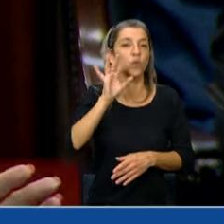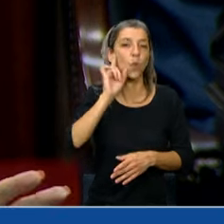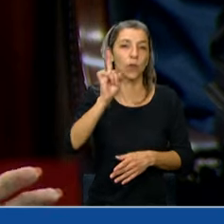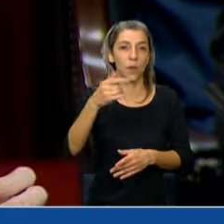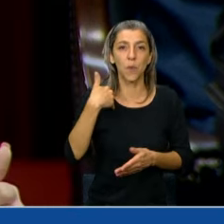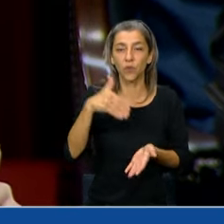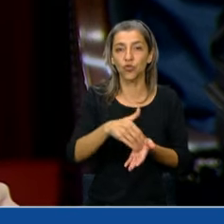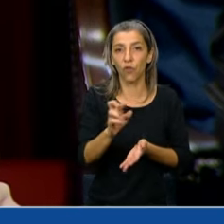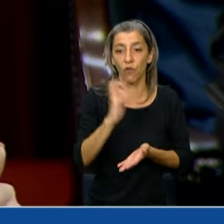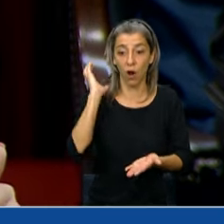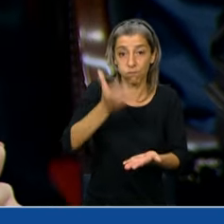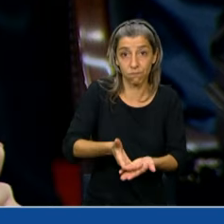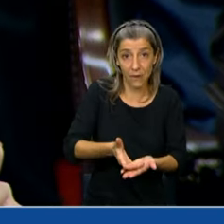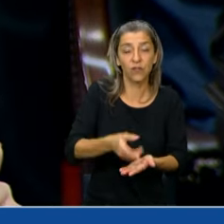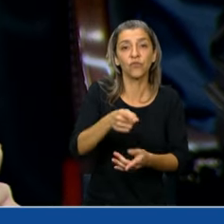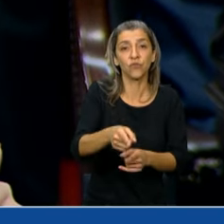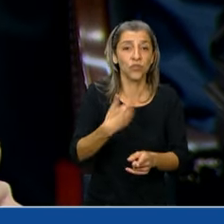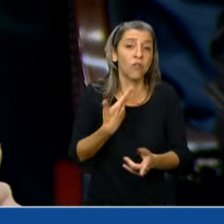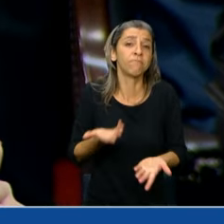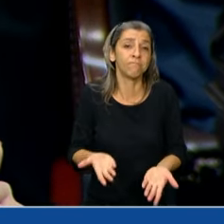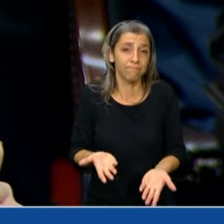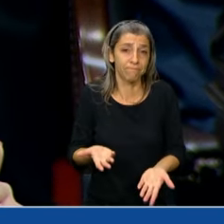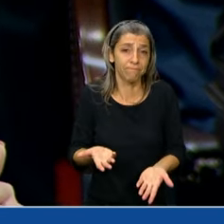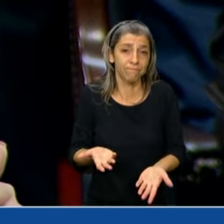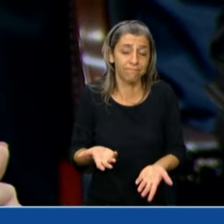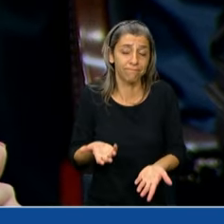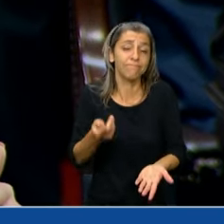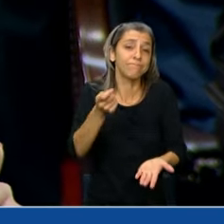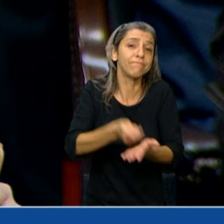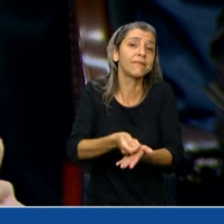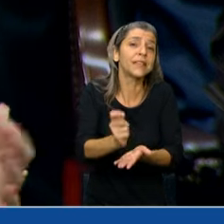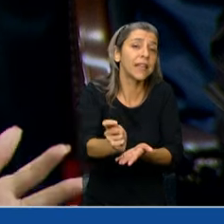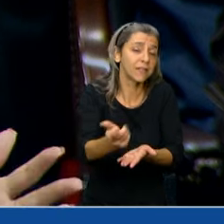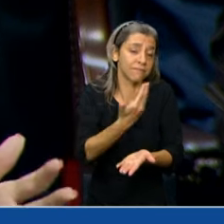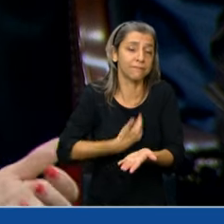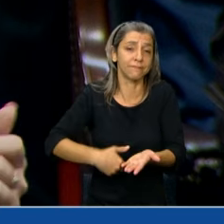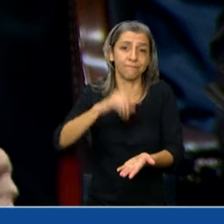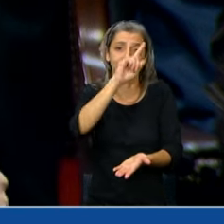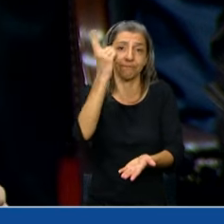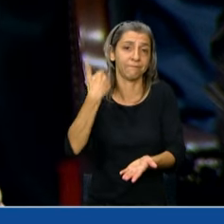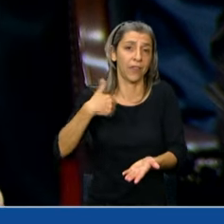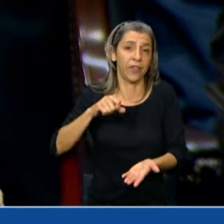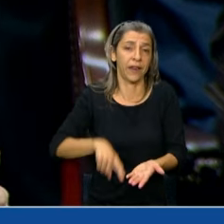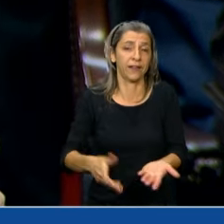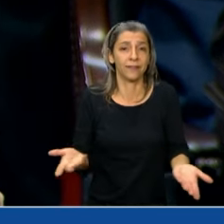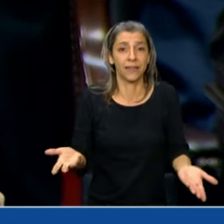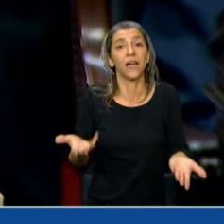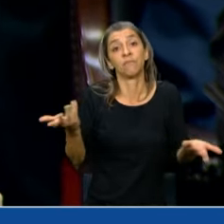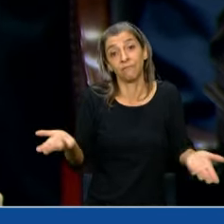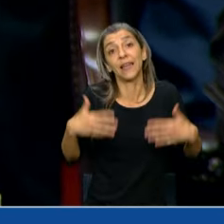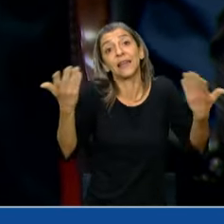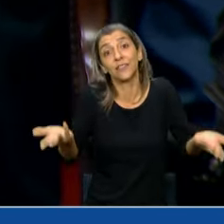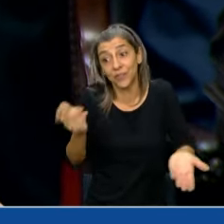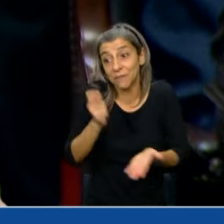establecen en el proyecto los va a terminando los va a terminar poniendo el estado argentino es decir los van a terminar poniendo todos los